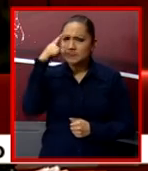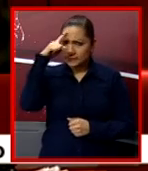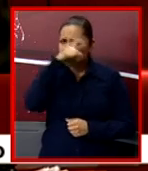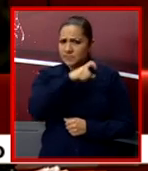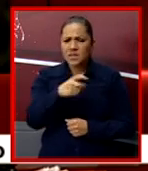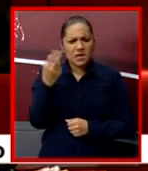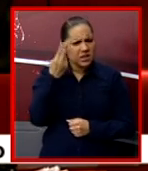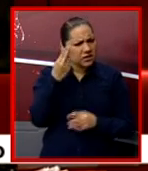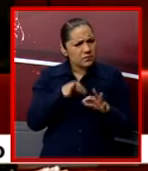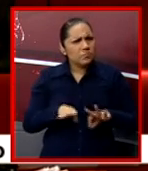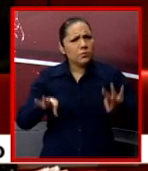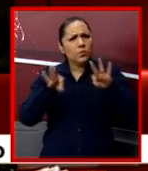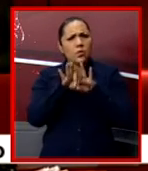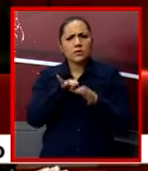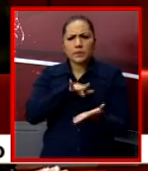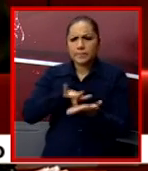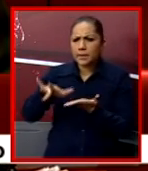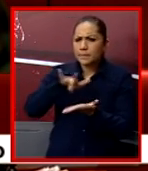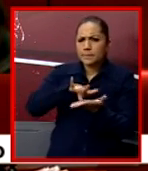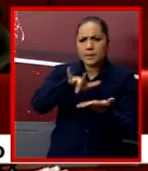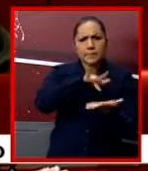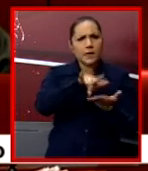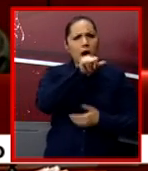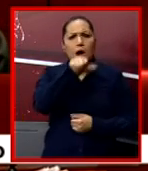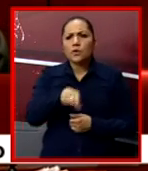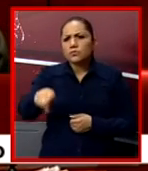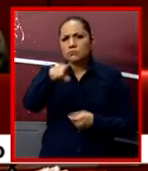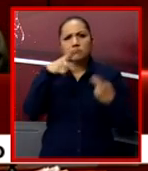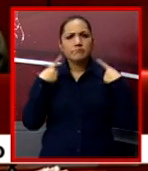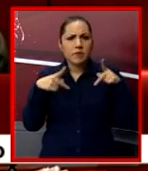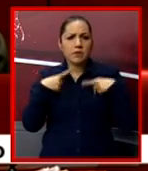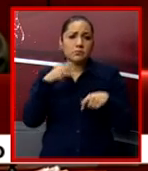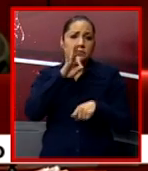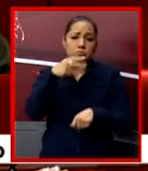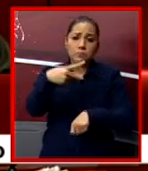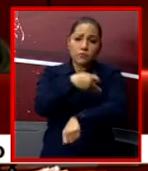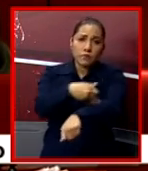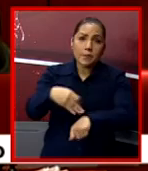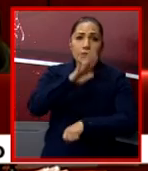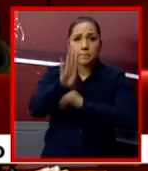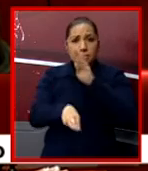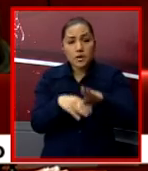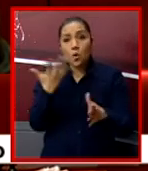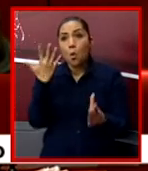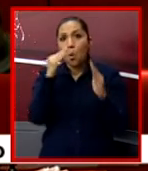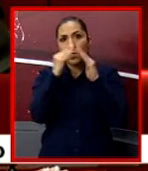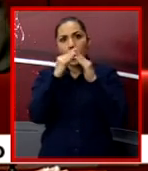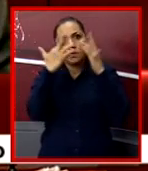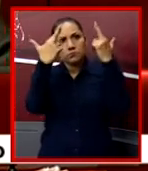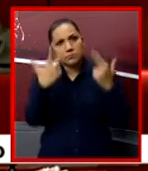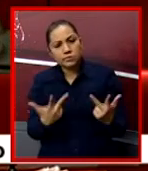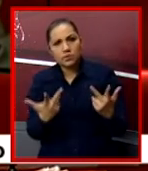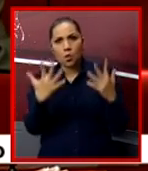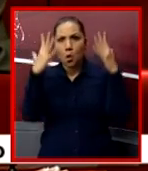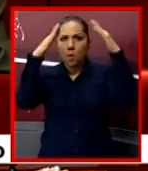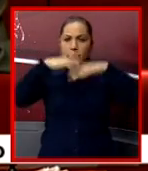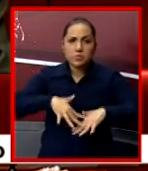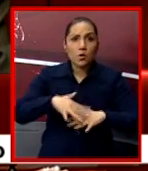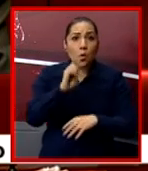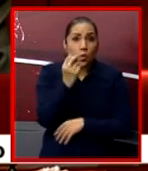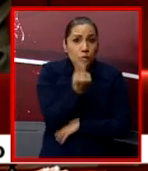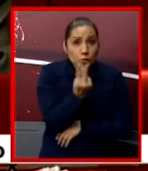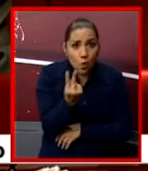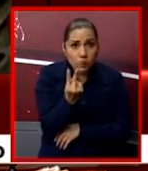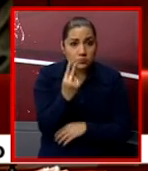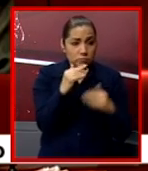las familias que perdieron algún ser querido o a su patrimonio o a ambos, quienes no pueden regresar a